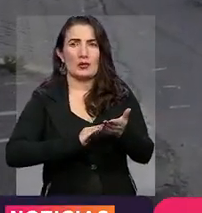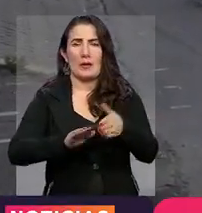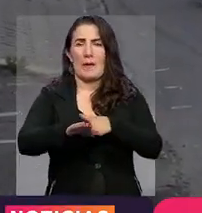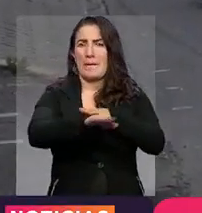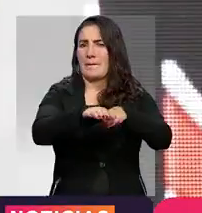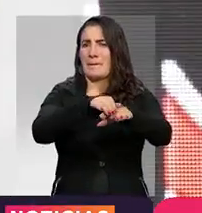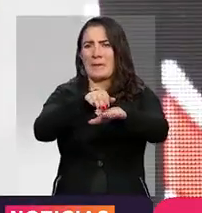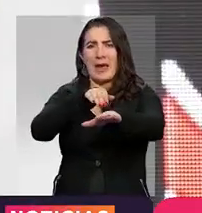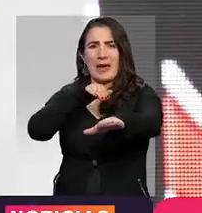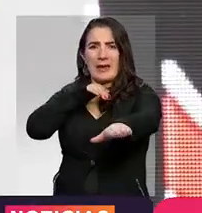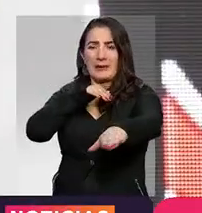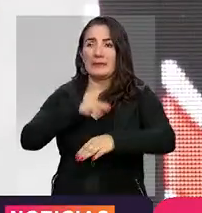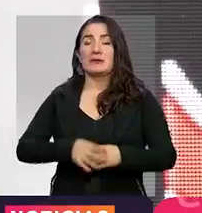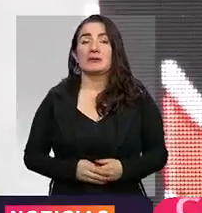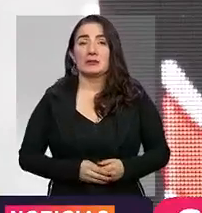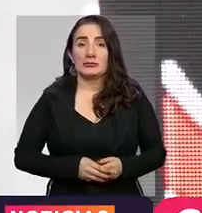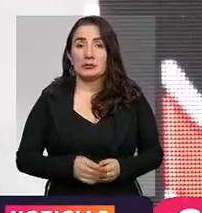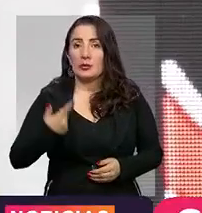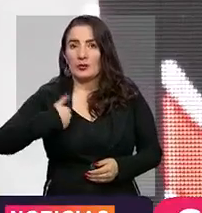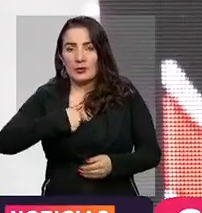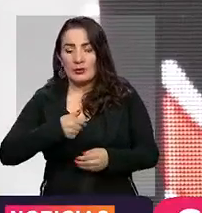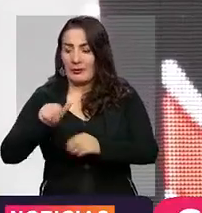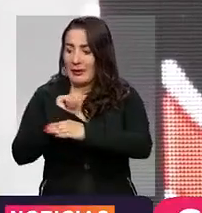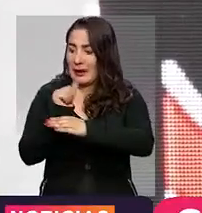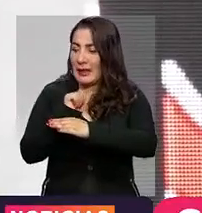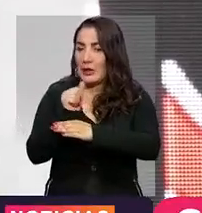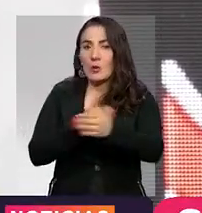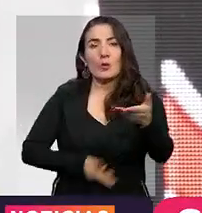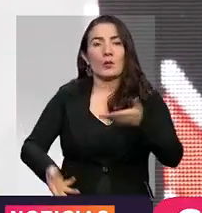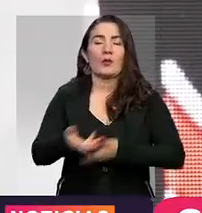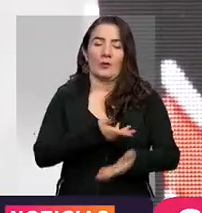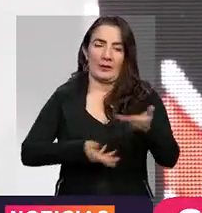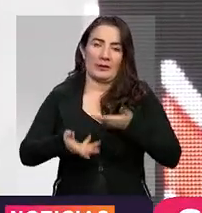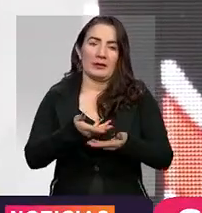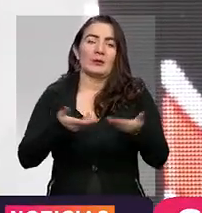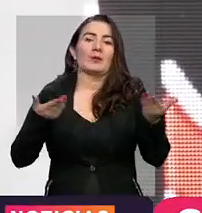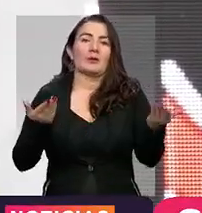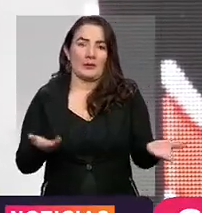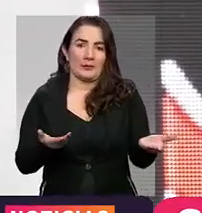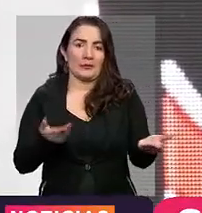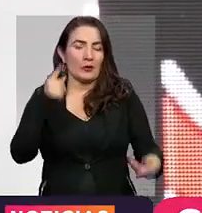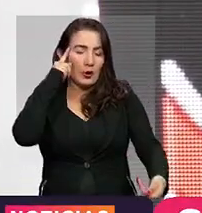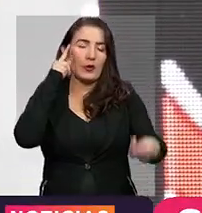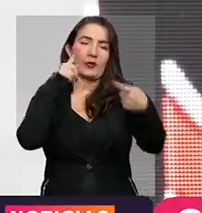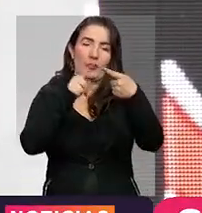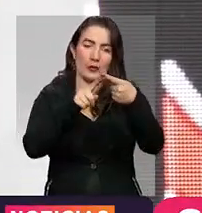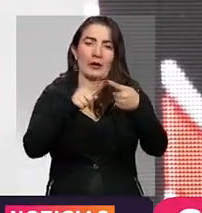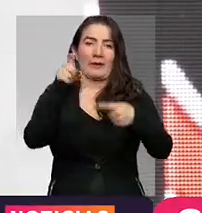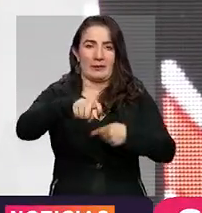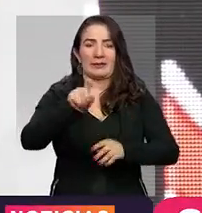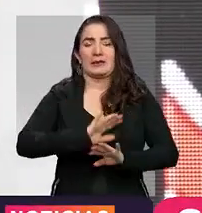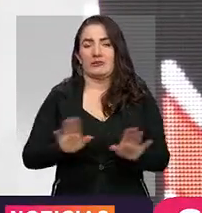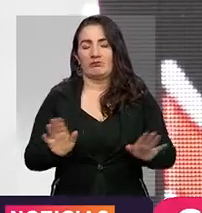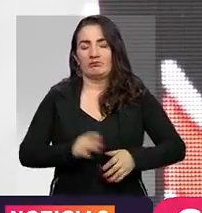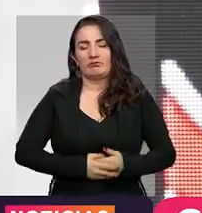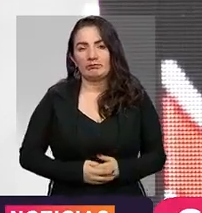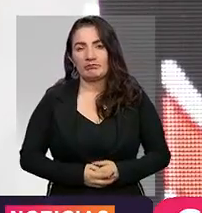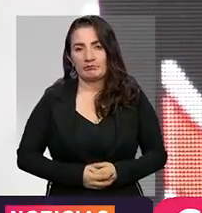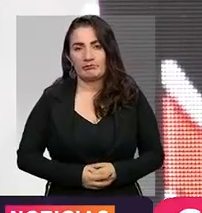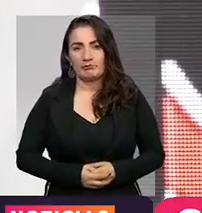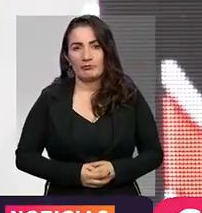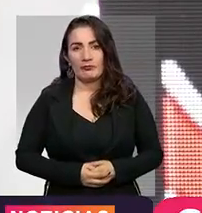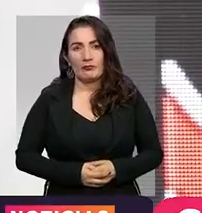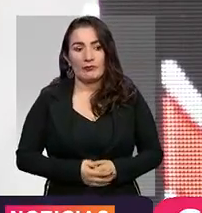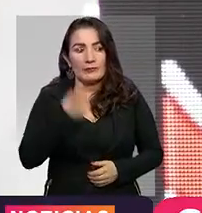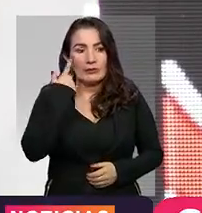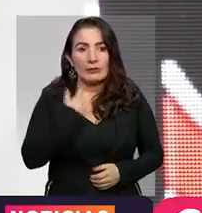tráfico en la ciudad. Si no compartimos el carro, no la vamos a lograr. Es tan simple como eso. Va a